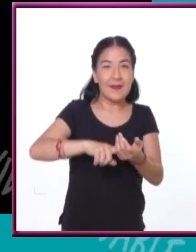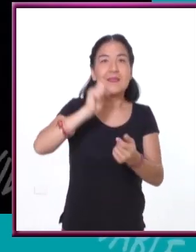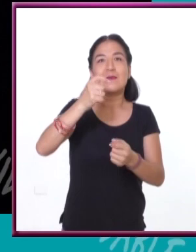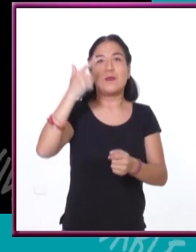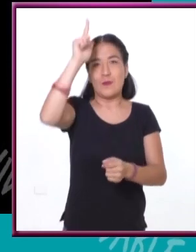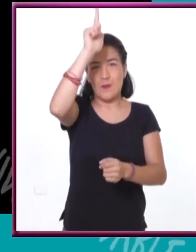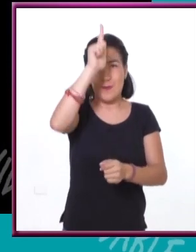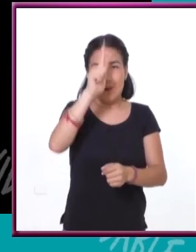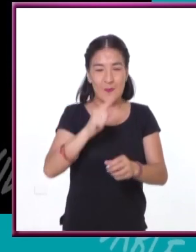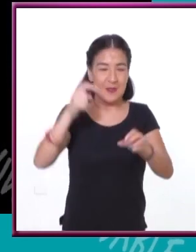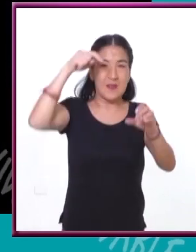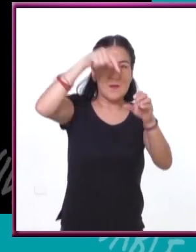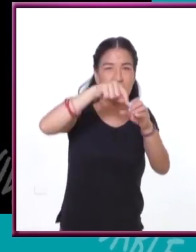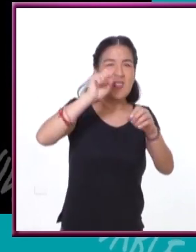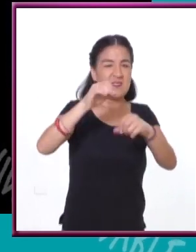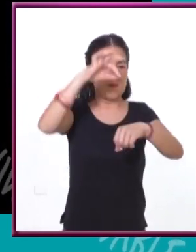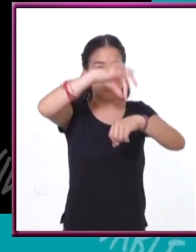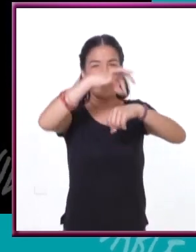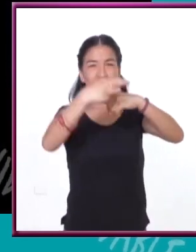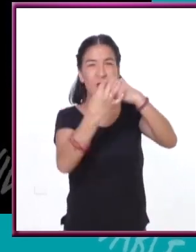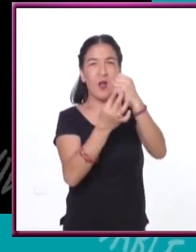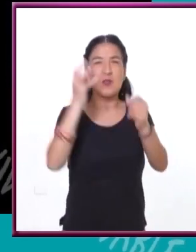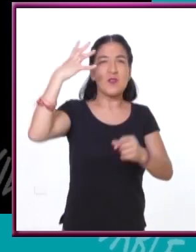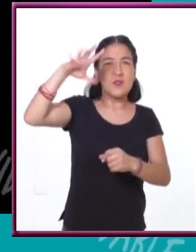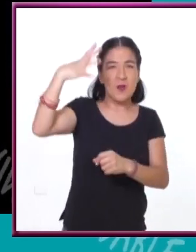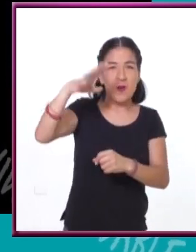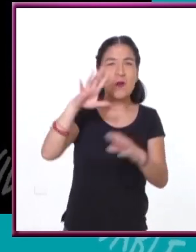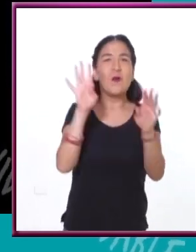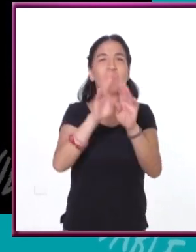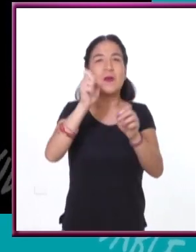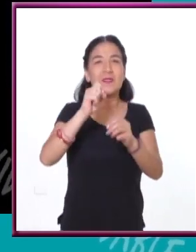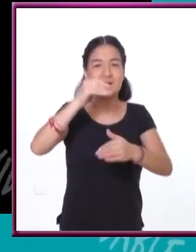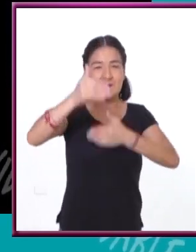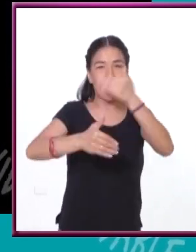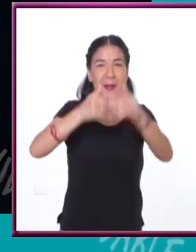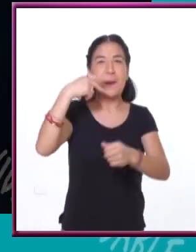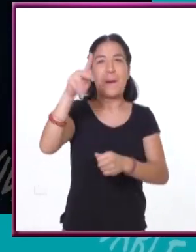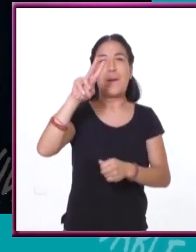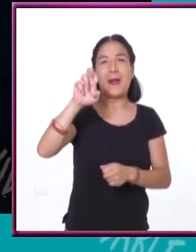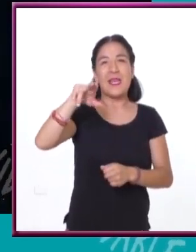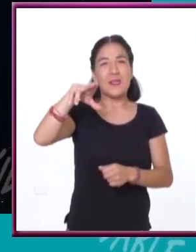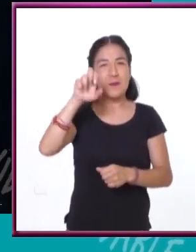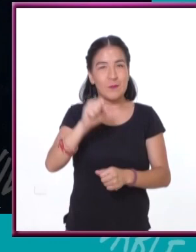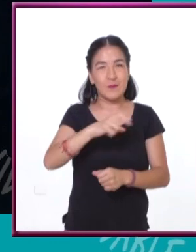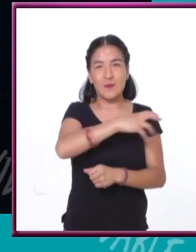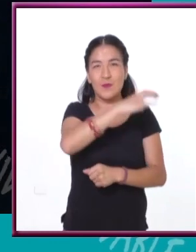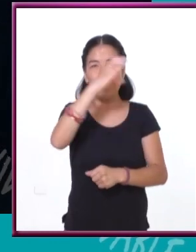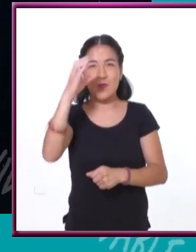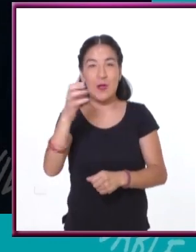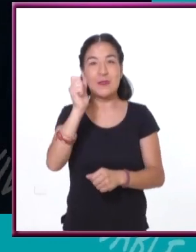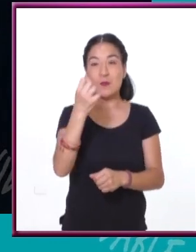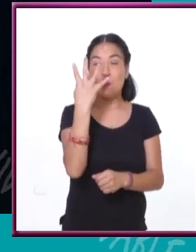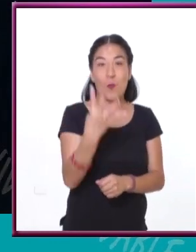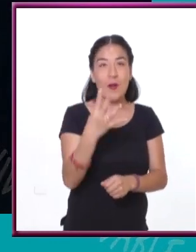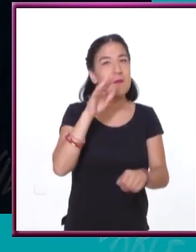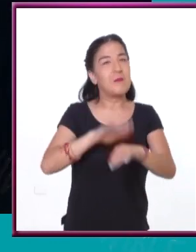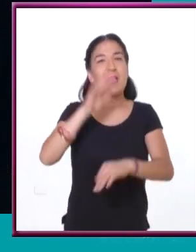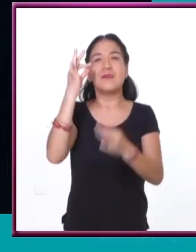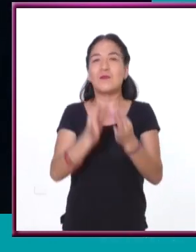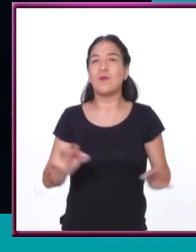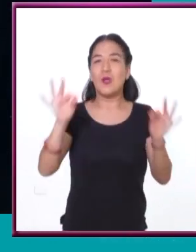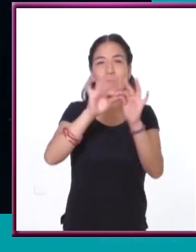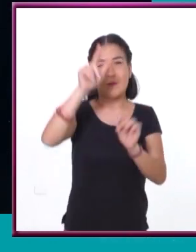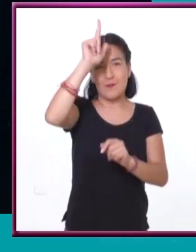superficie lunar, de las manchas solares, la observación de las fases de Venus y el descubrimiento de las 4